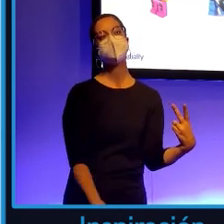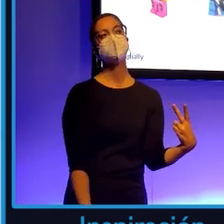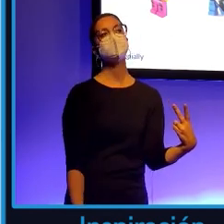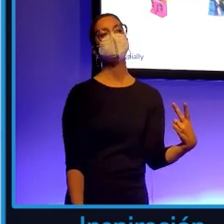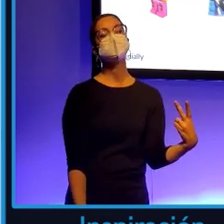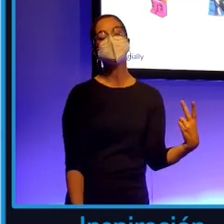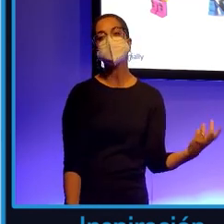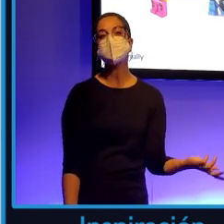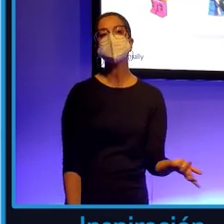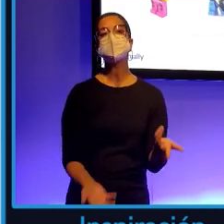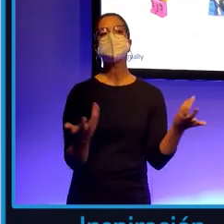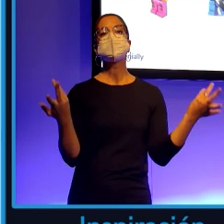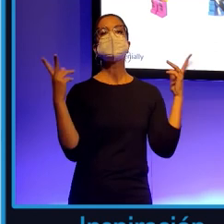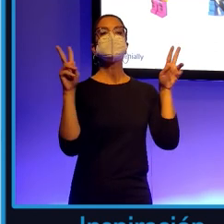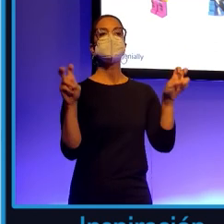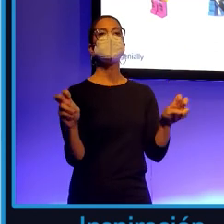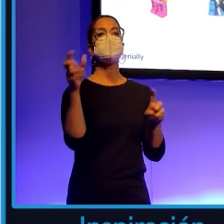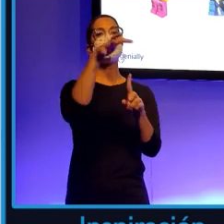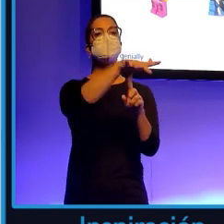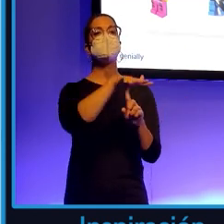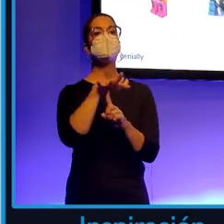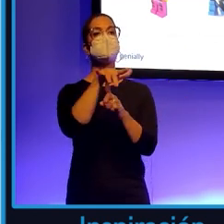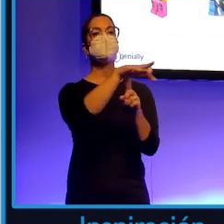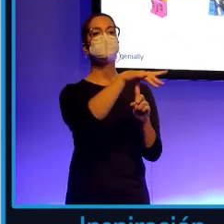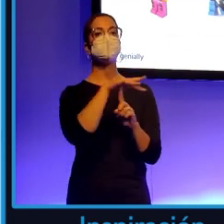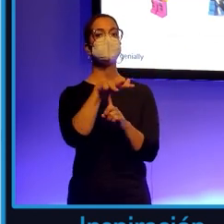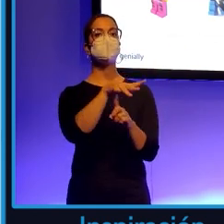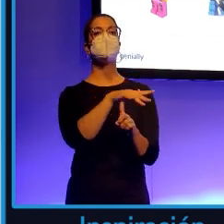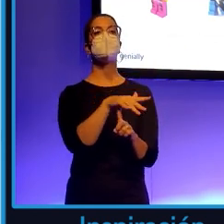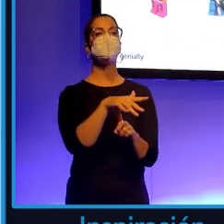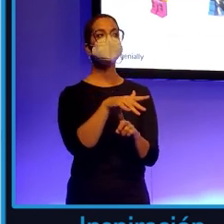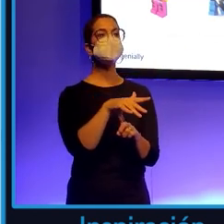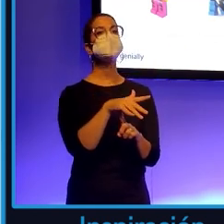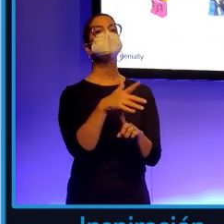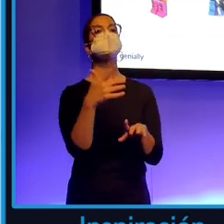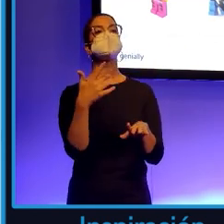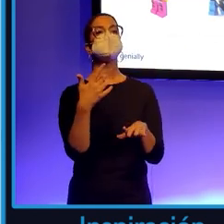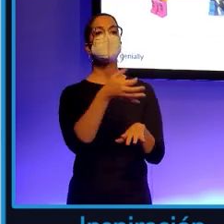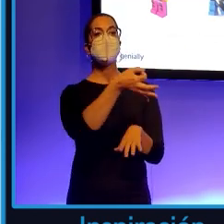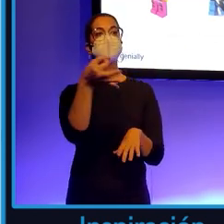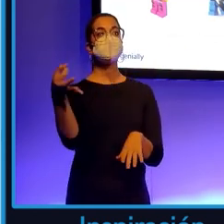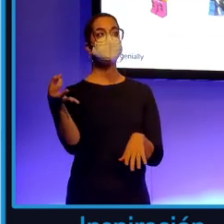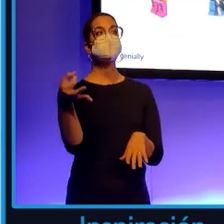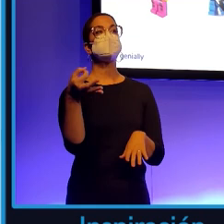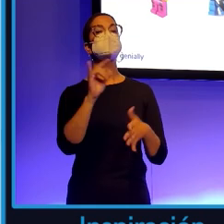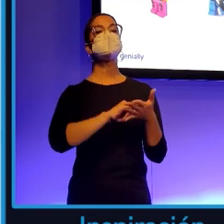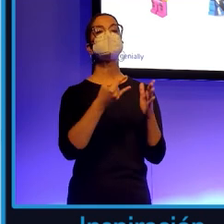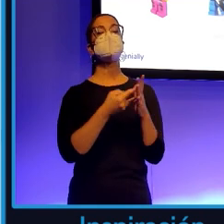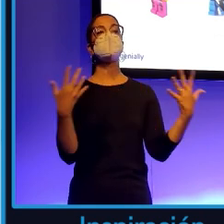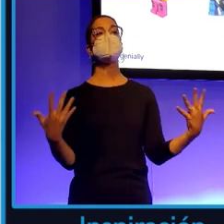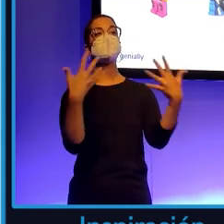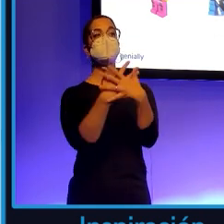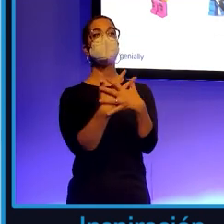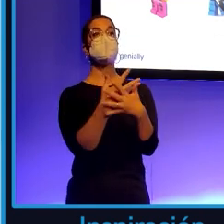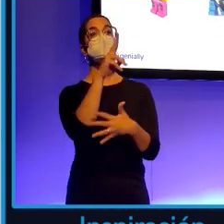o sea el tema de los costos es decir temas de eficiencia hablaba del sistema híbrido muy interesante todo esto